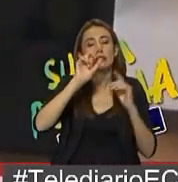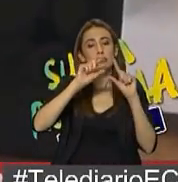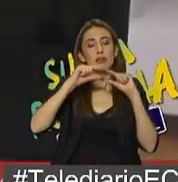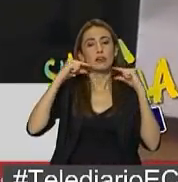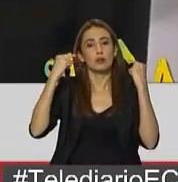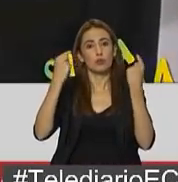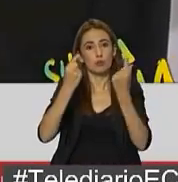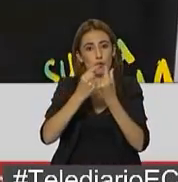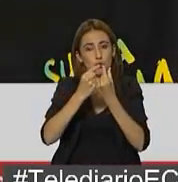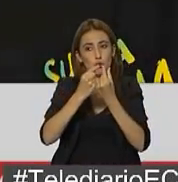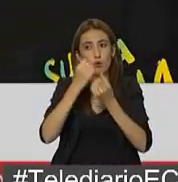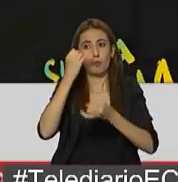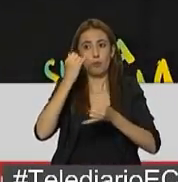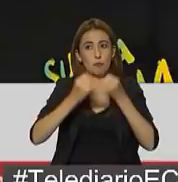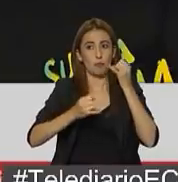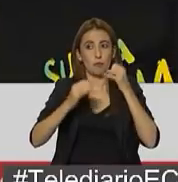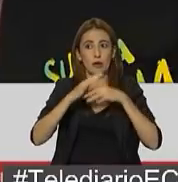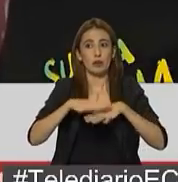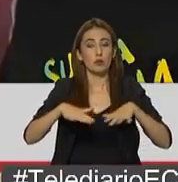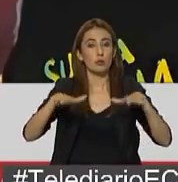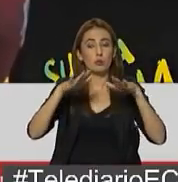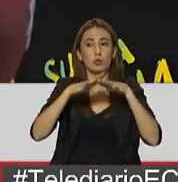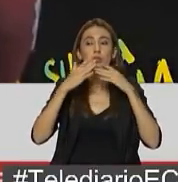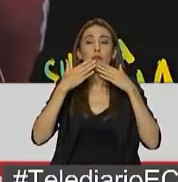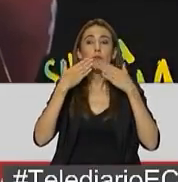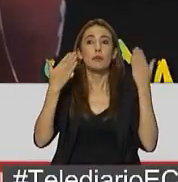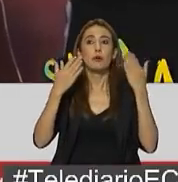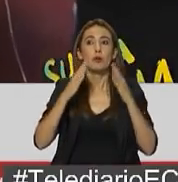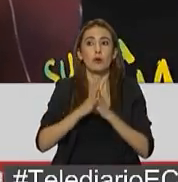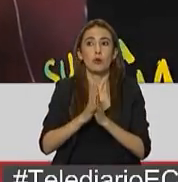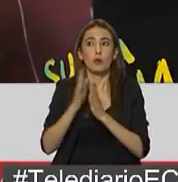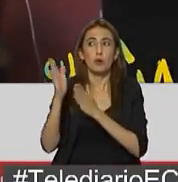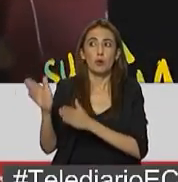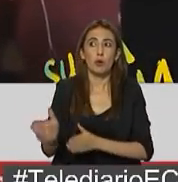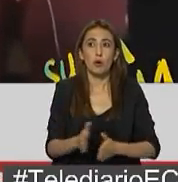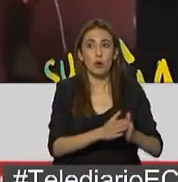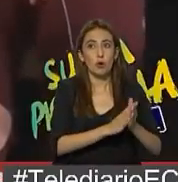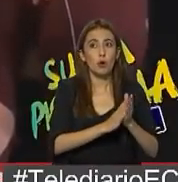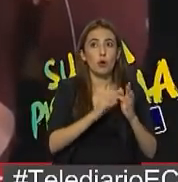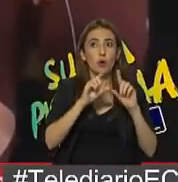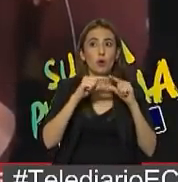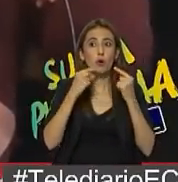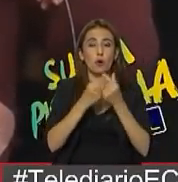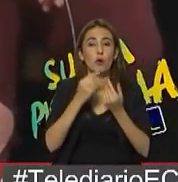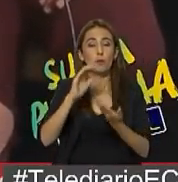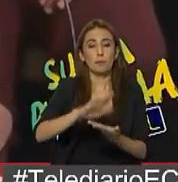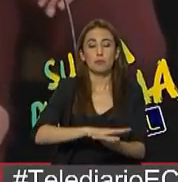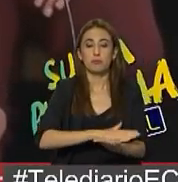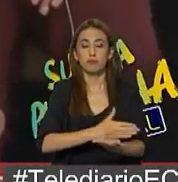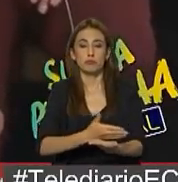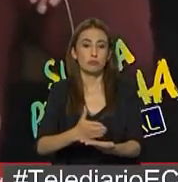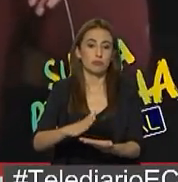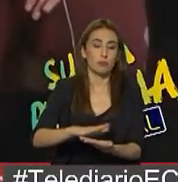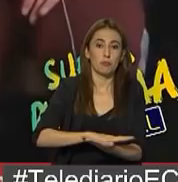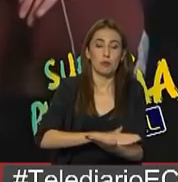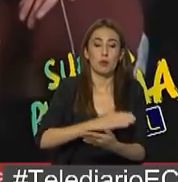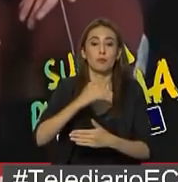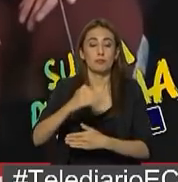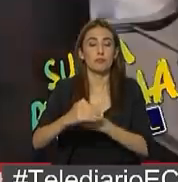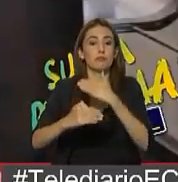así tu amor. Y finalmente, bandas de estudiantes secundarios que demostraron que sus primeros pasos en la